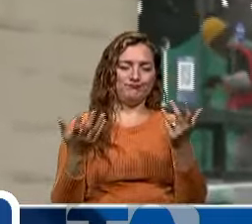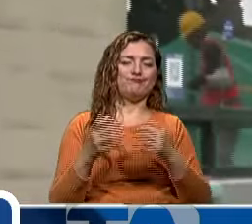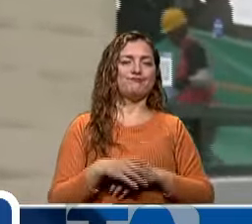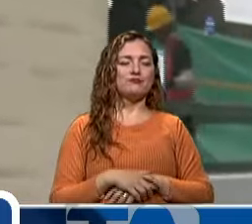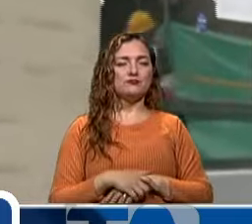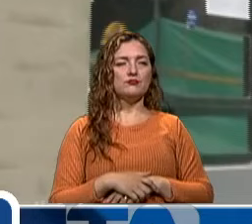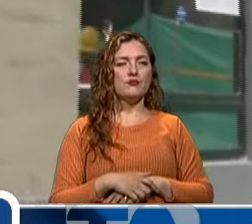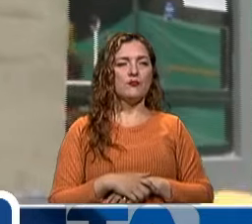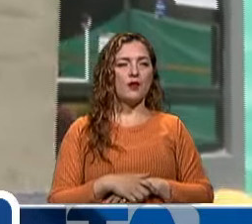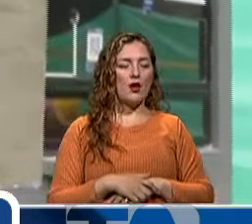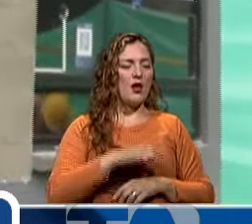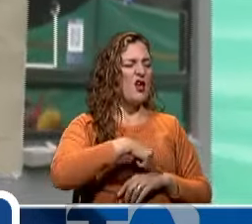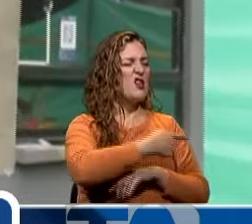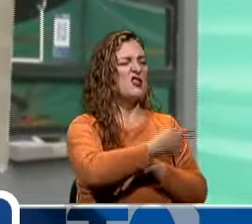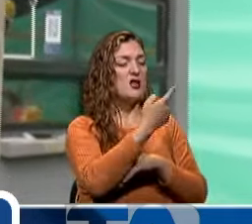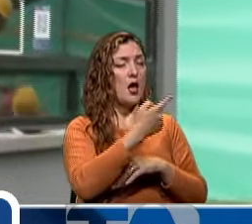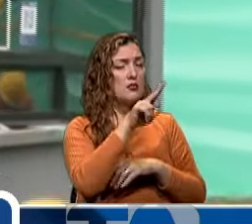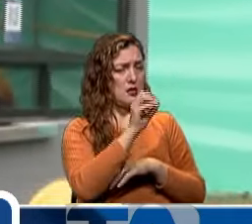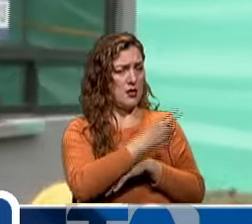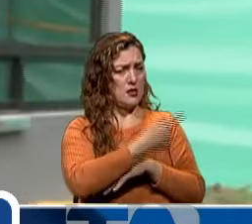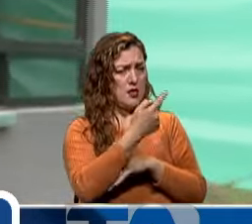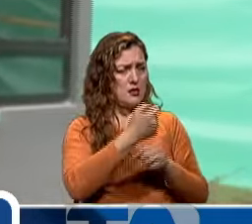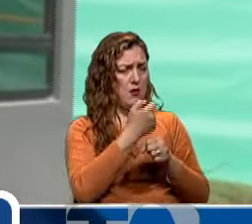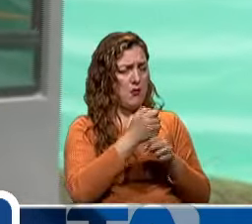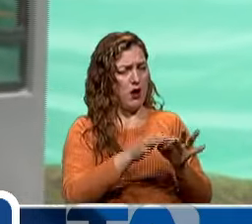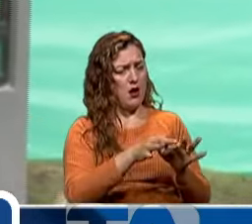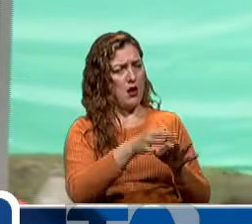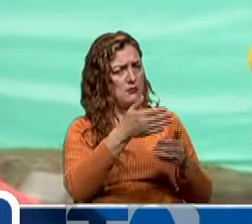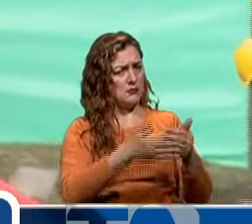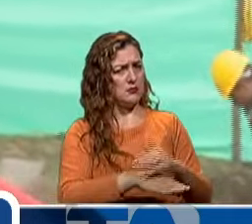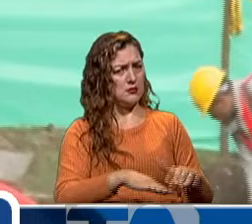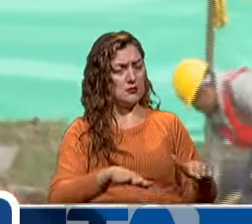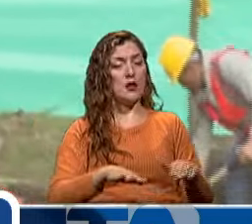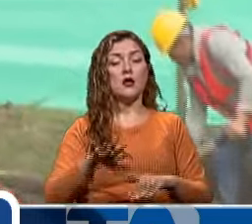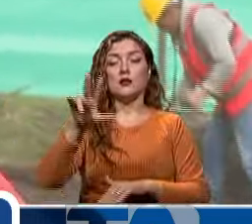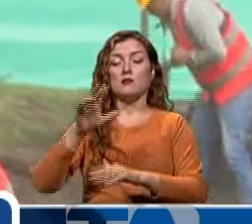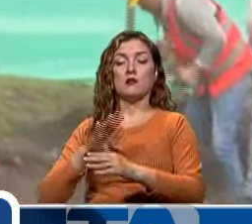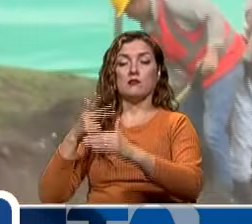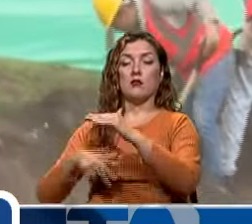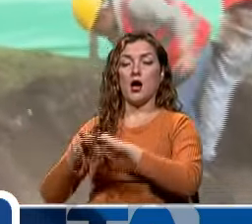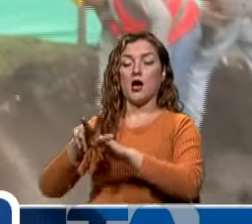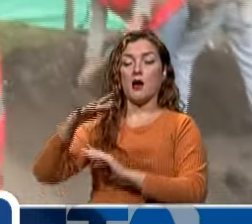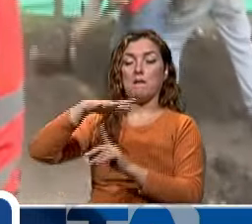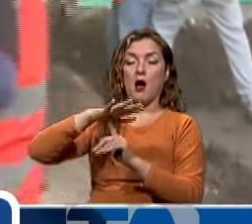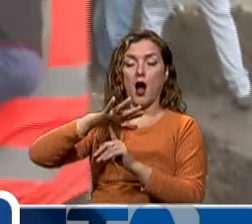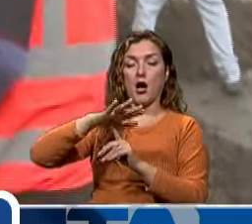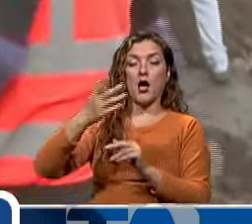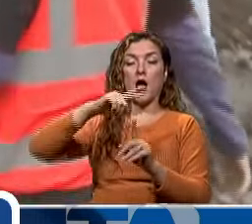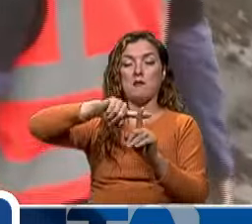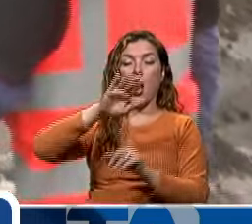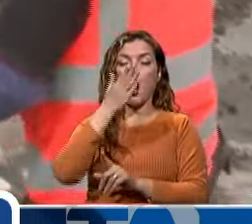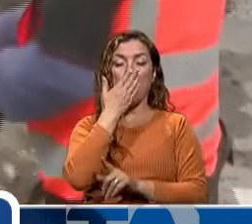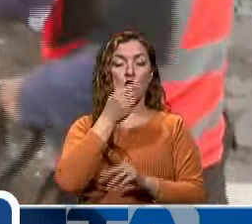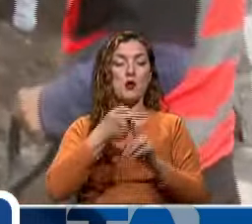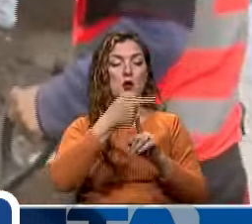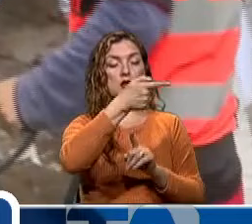realizar estos trabajos en esta primera fase, que incluye los 3 parqueaderos ya mencionados del Parque de la Carolina y además uno en el Parque Bicentenario, que está sobre